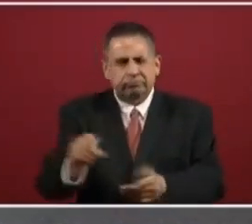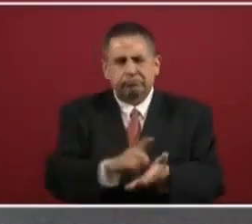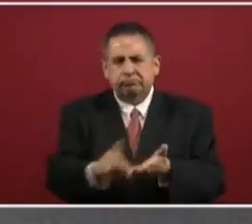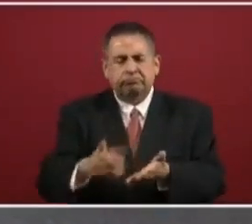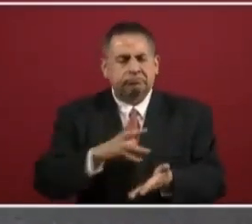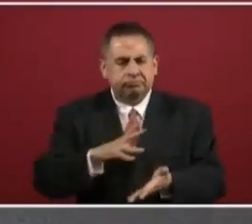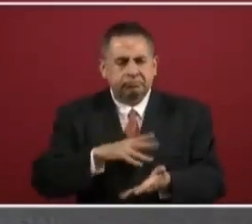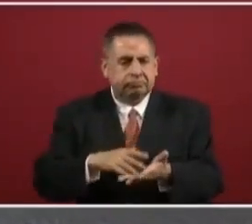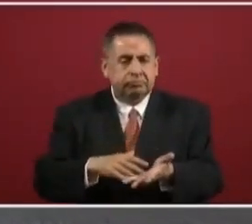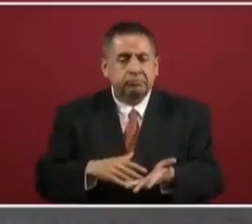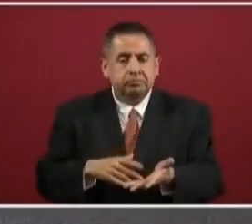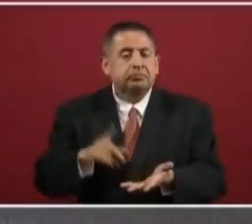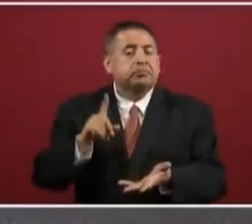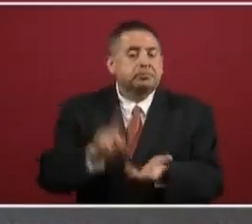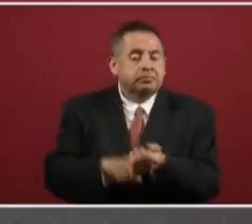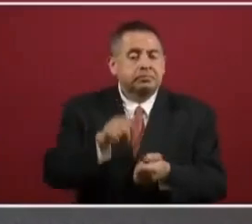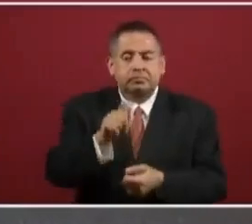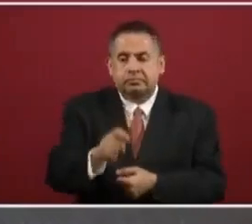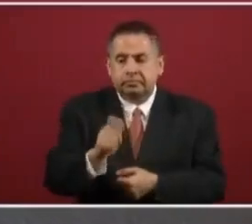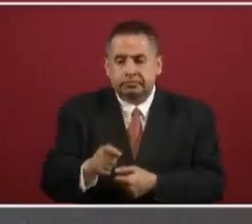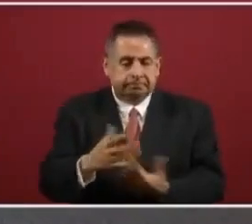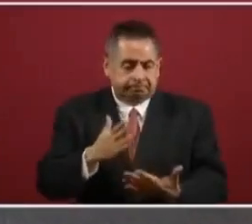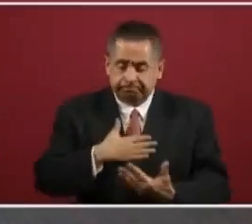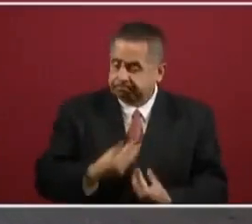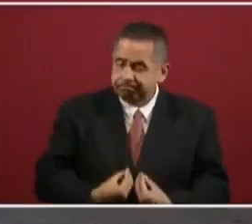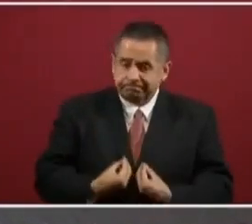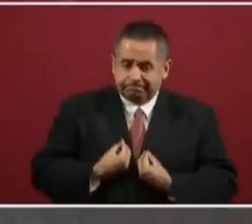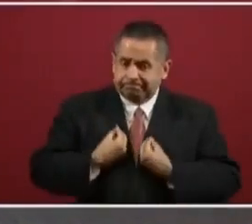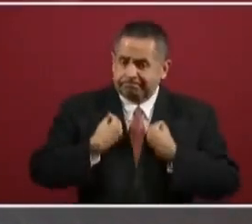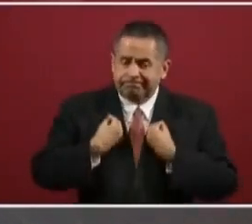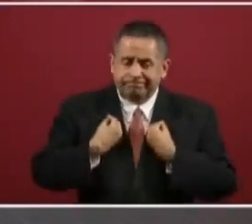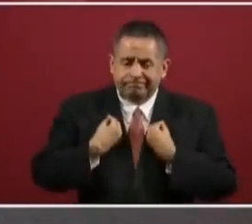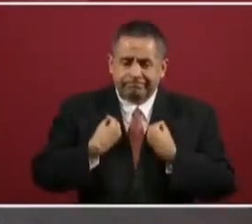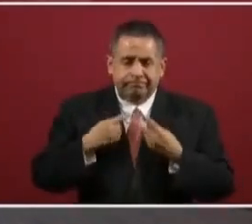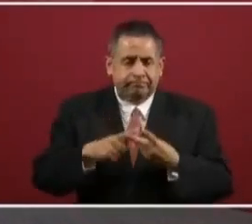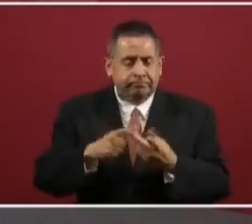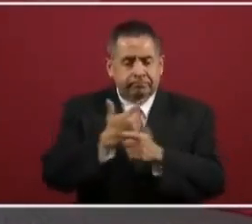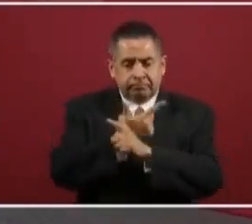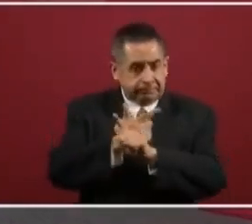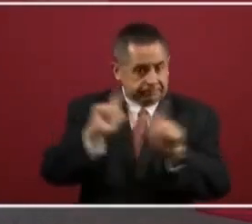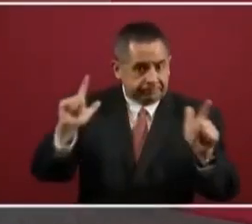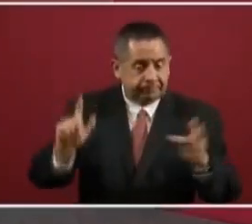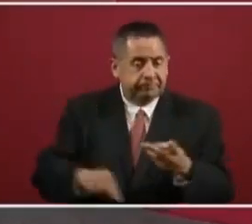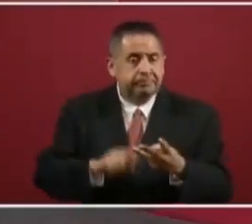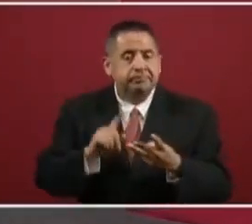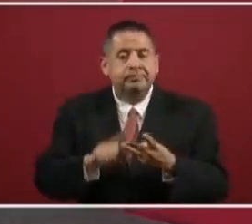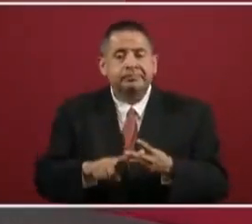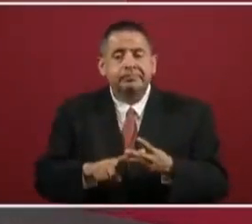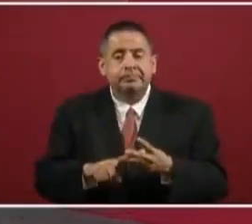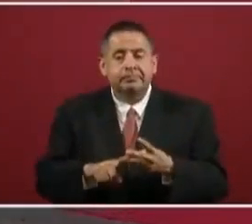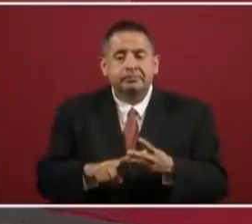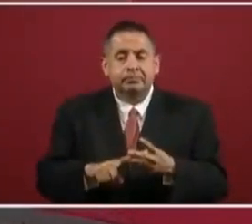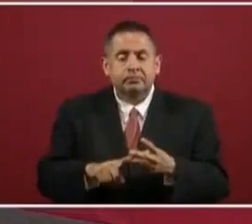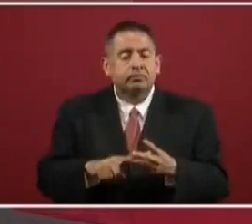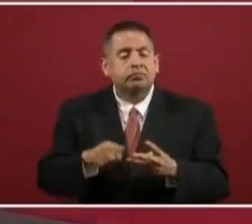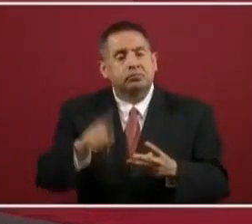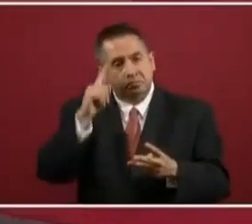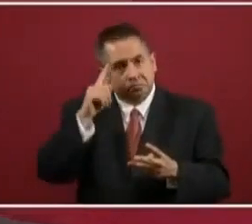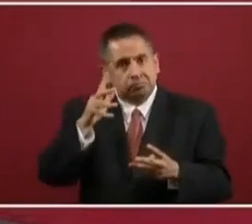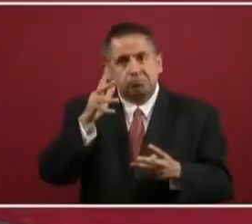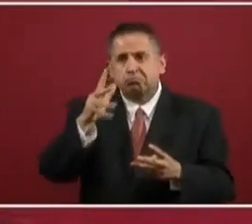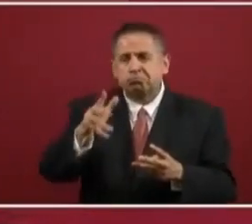que entre estos están la vida la libertad y la